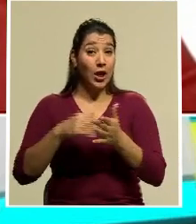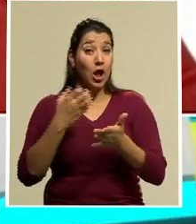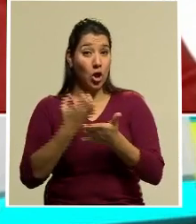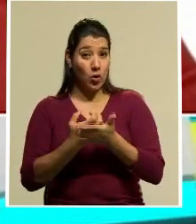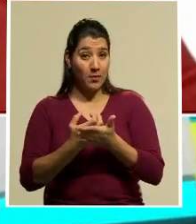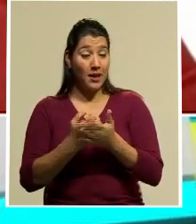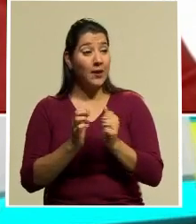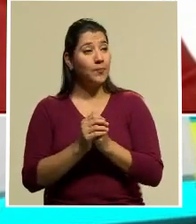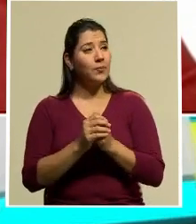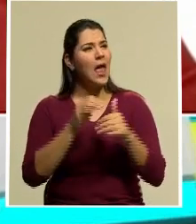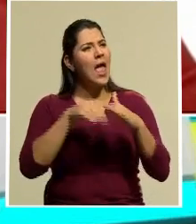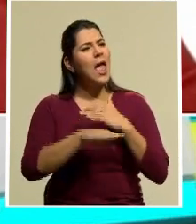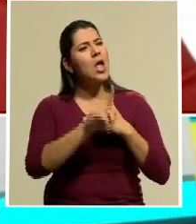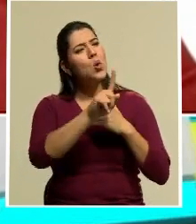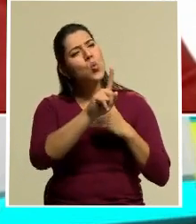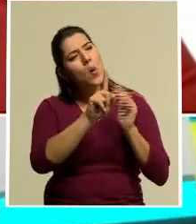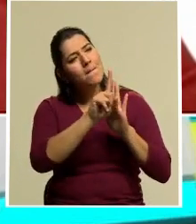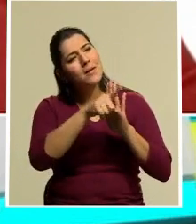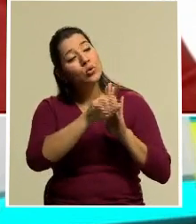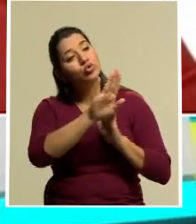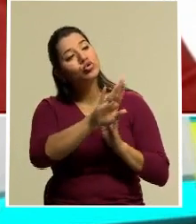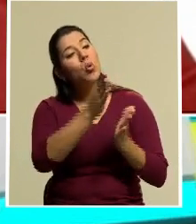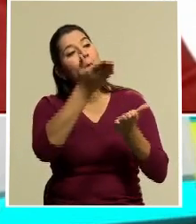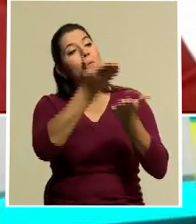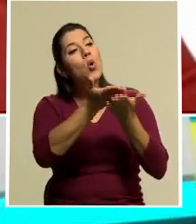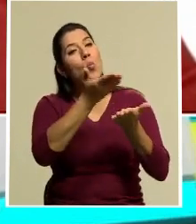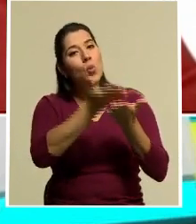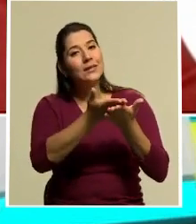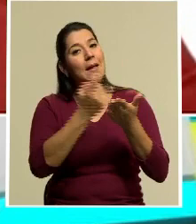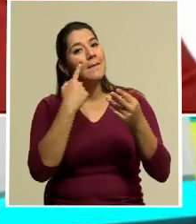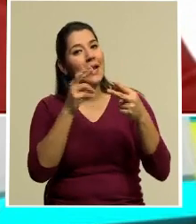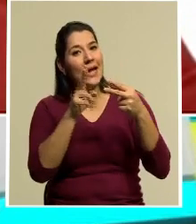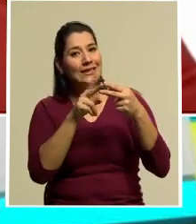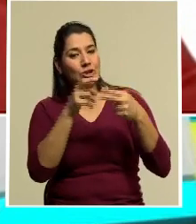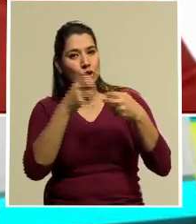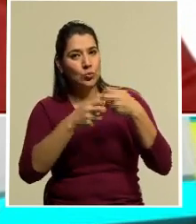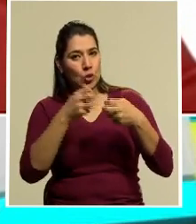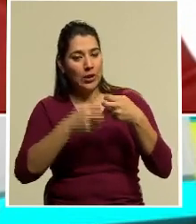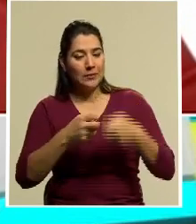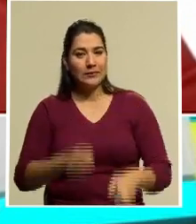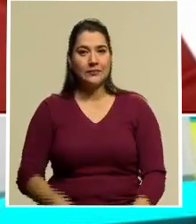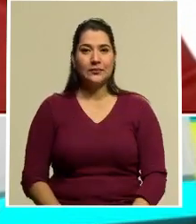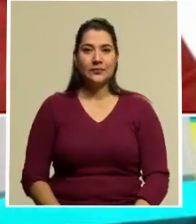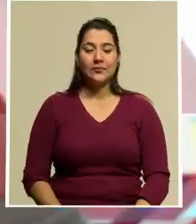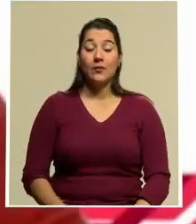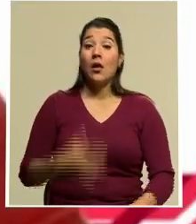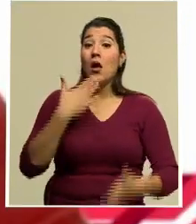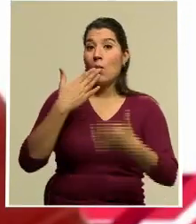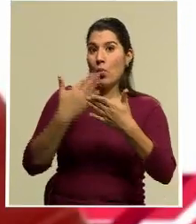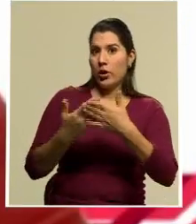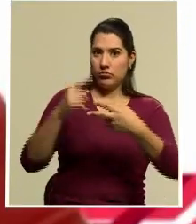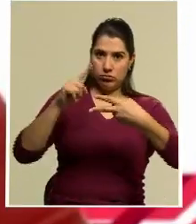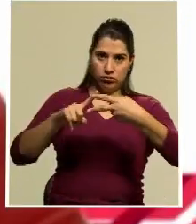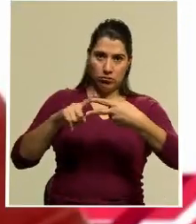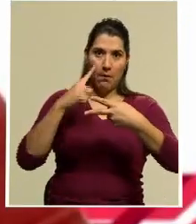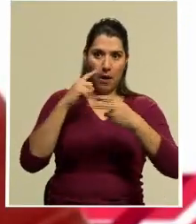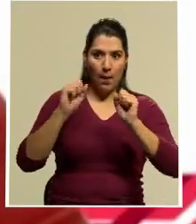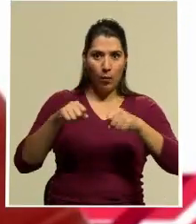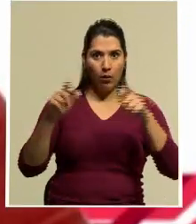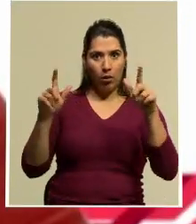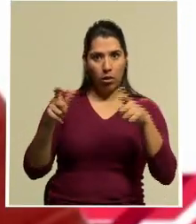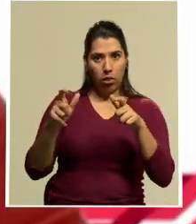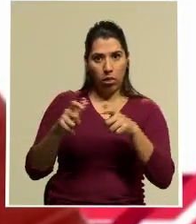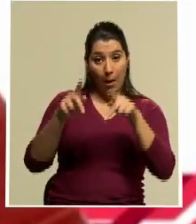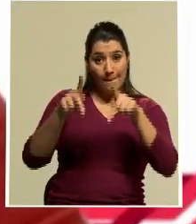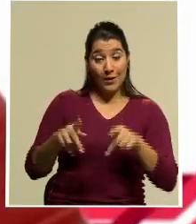¿cuál es su propuesta fundamental en el hueso para estos problemas? Bueno, el desempleo, para comenzar,